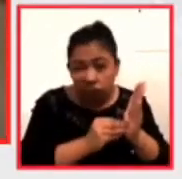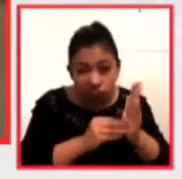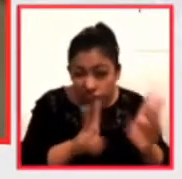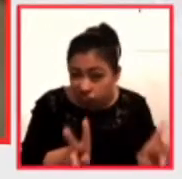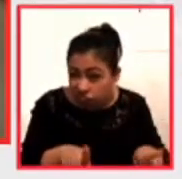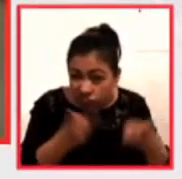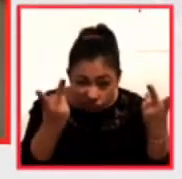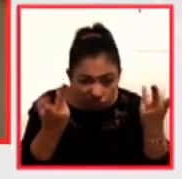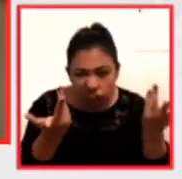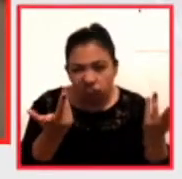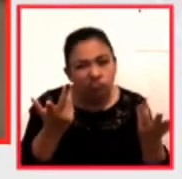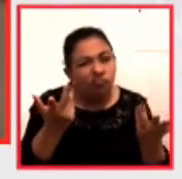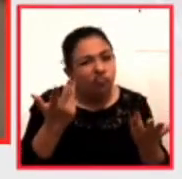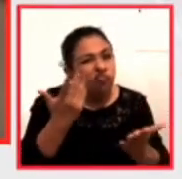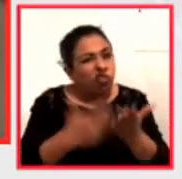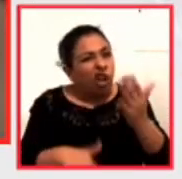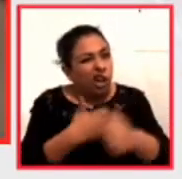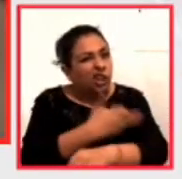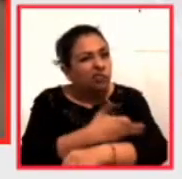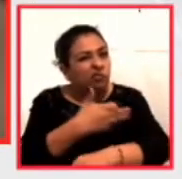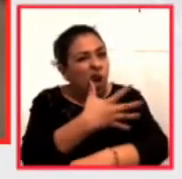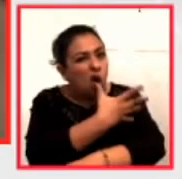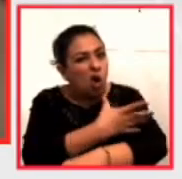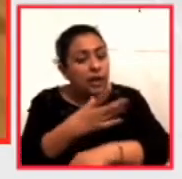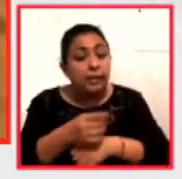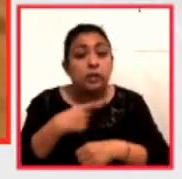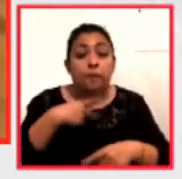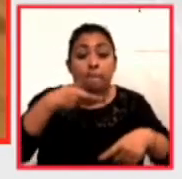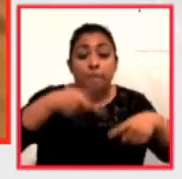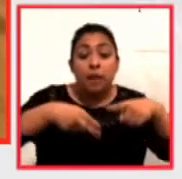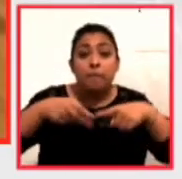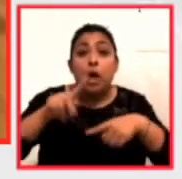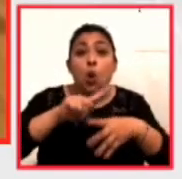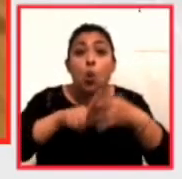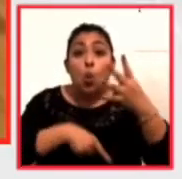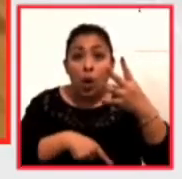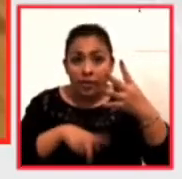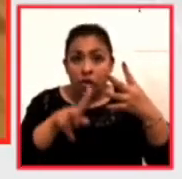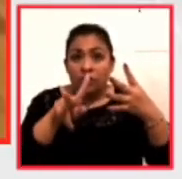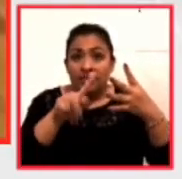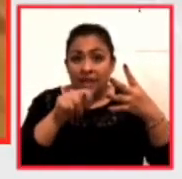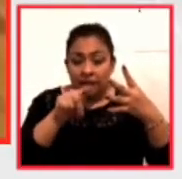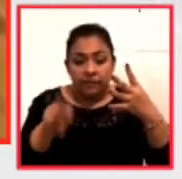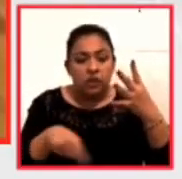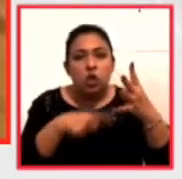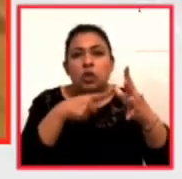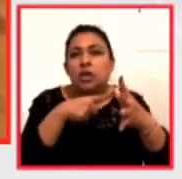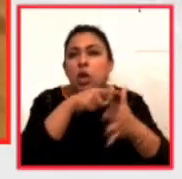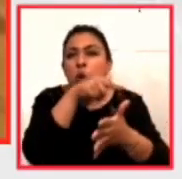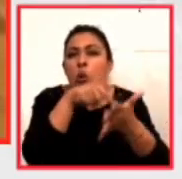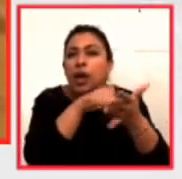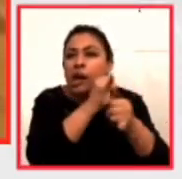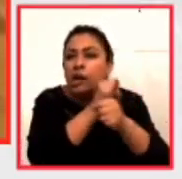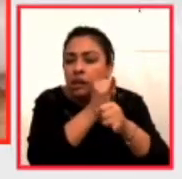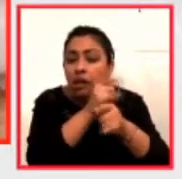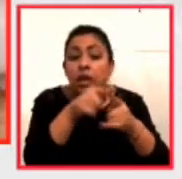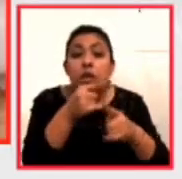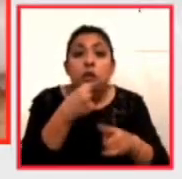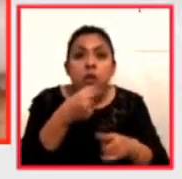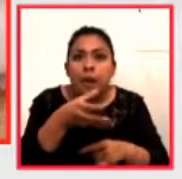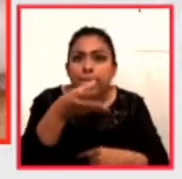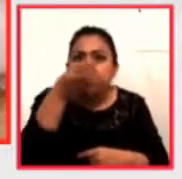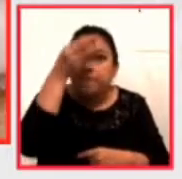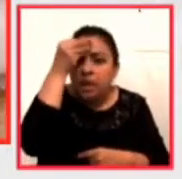están vendiendo. La serie se conforma por 4 capítulos de televisión y un micrositio en el que los pequeños podrán aprender